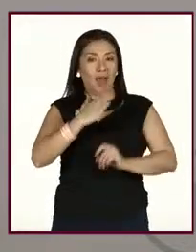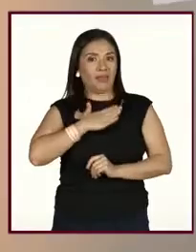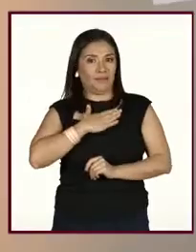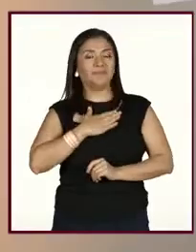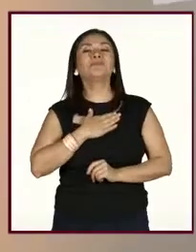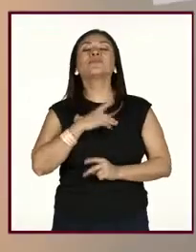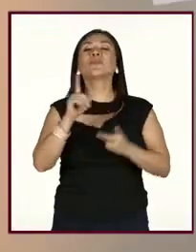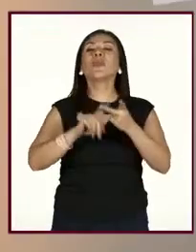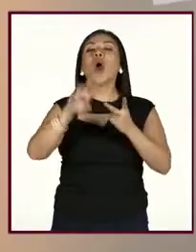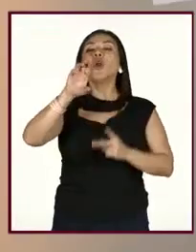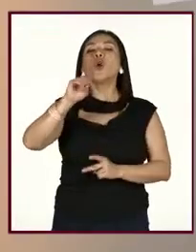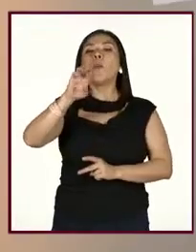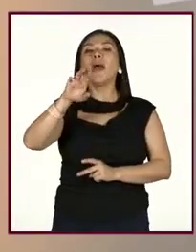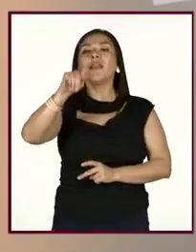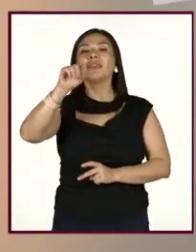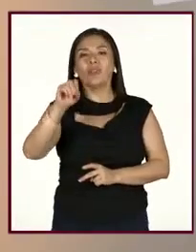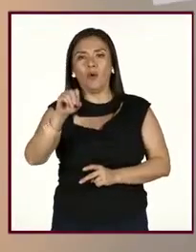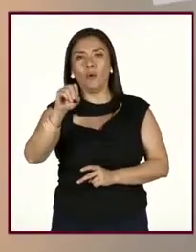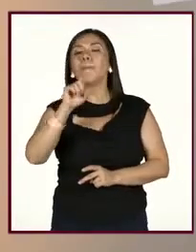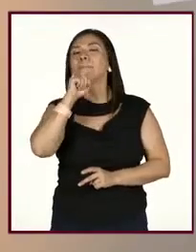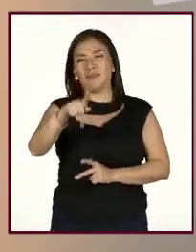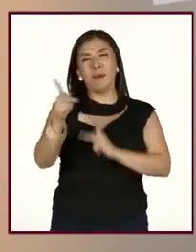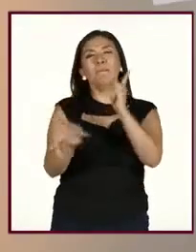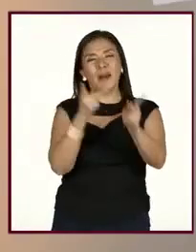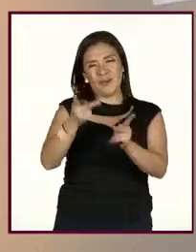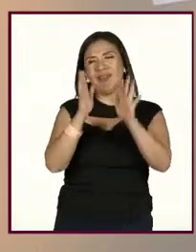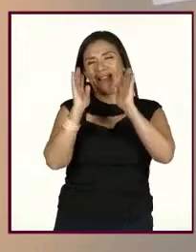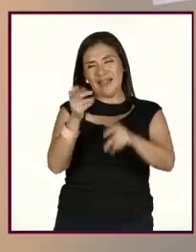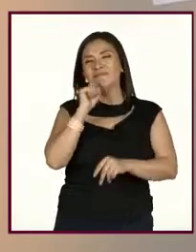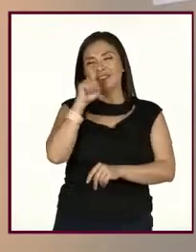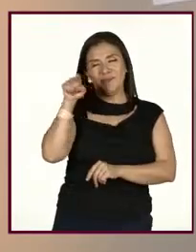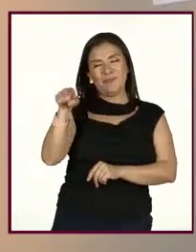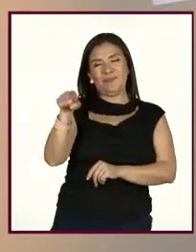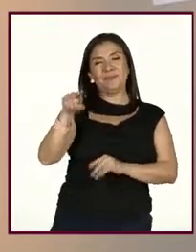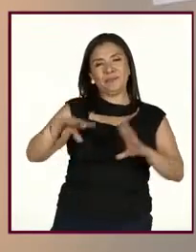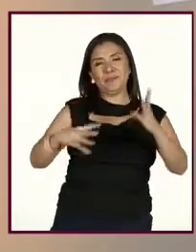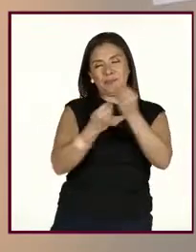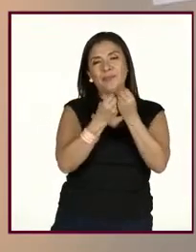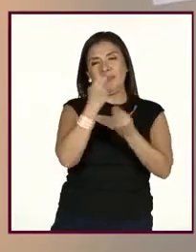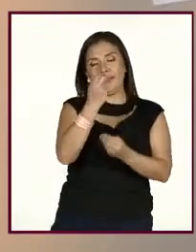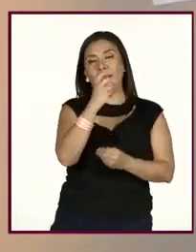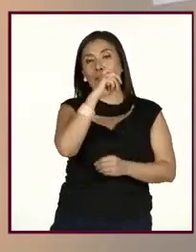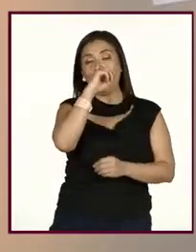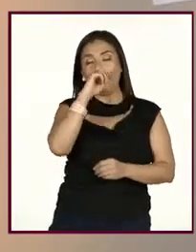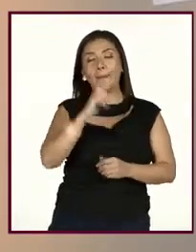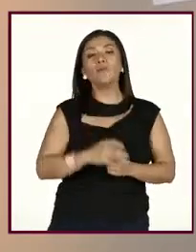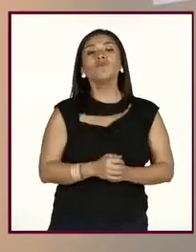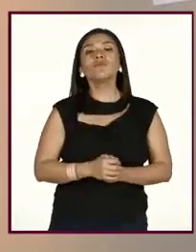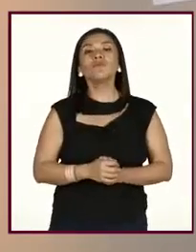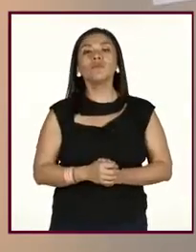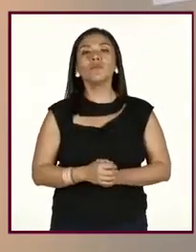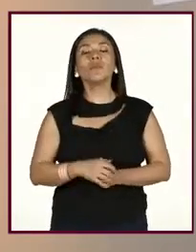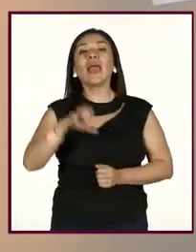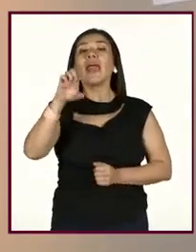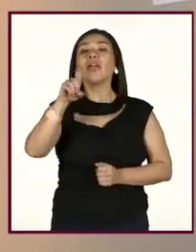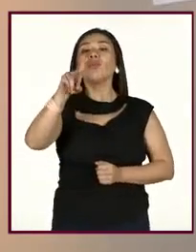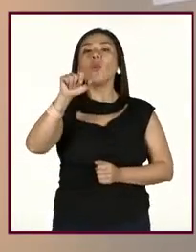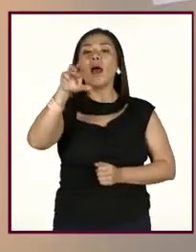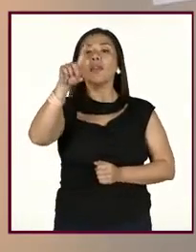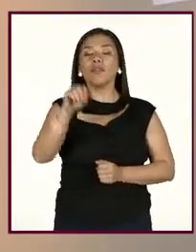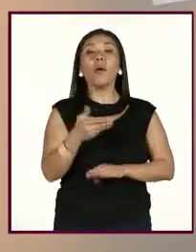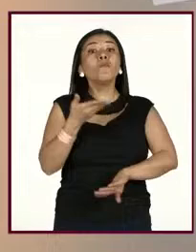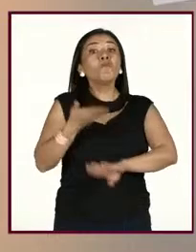Roberto Domínguez, bueno, ahí está la respuesta. Ya es el conjunto de hábitos lo que respondió Marisa. Eduardo Méndez,